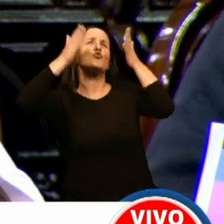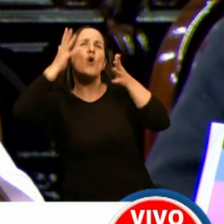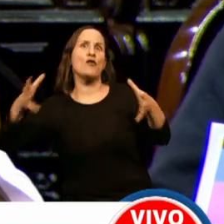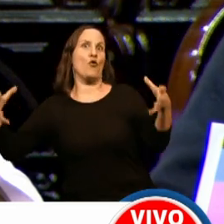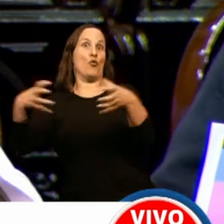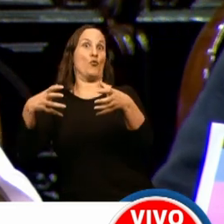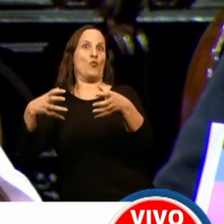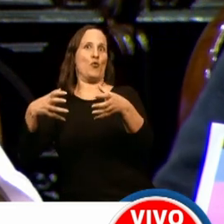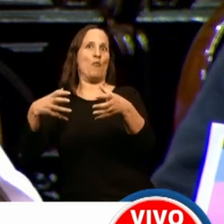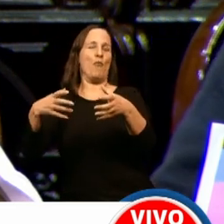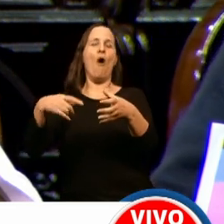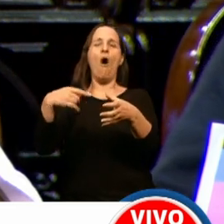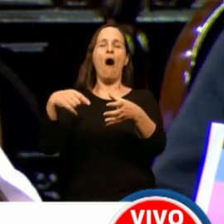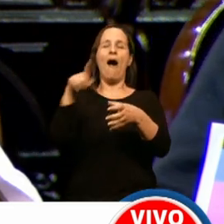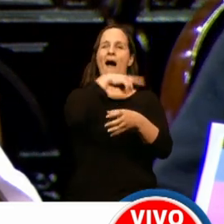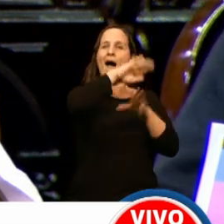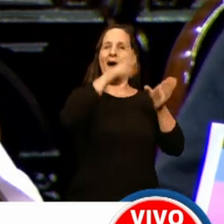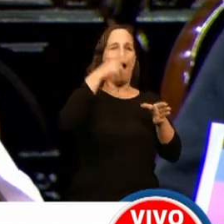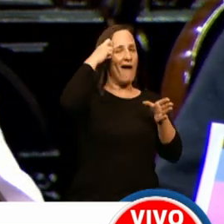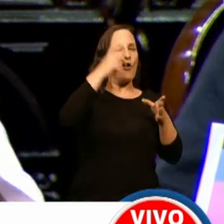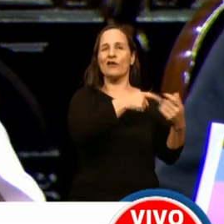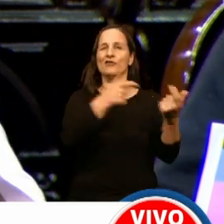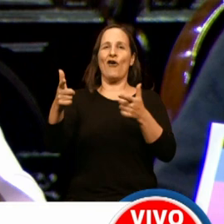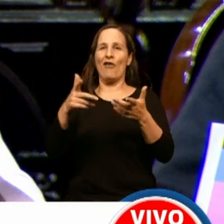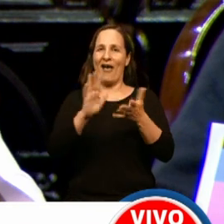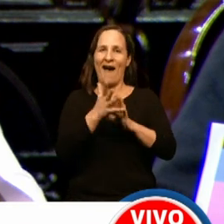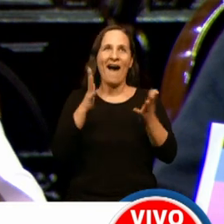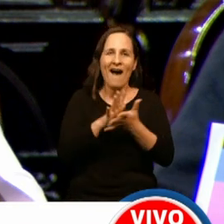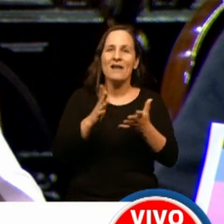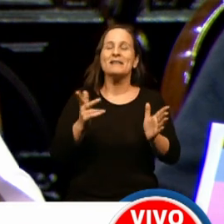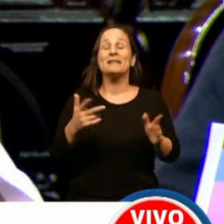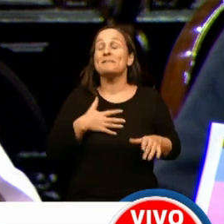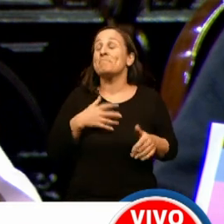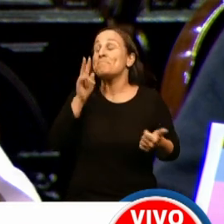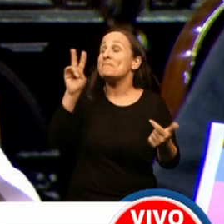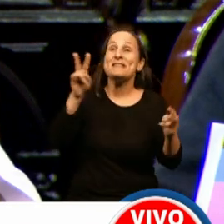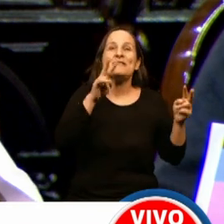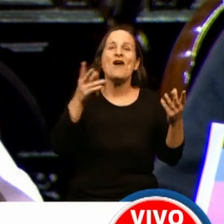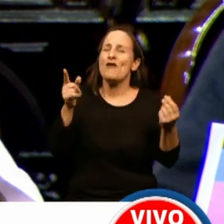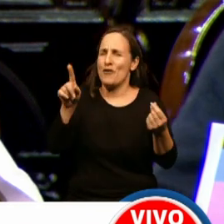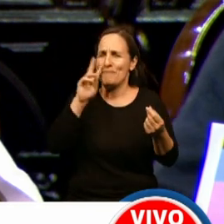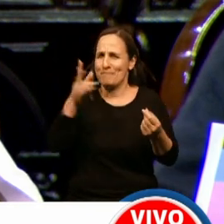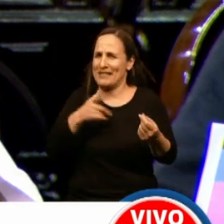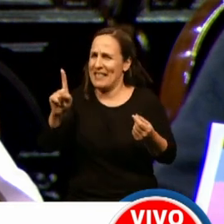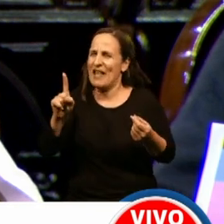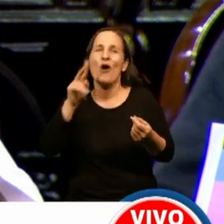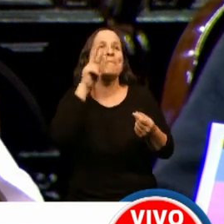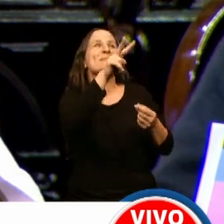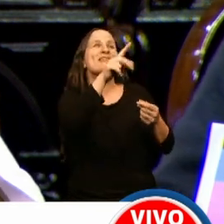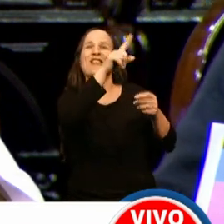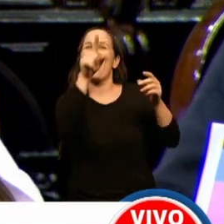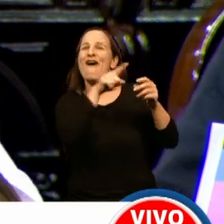porque creo que y perdón reciente cambio este pero las miro a las compañeras que están presentes porque